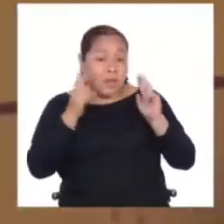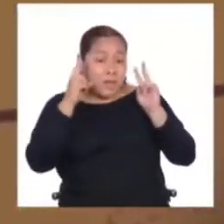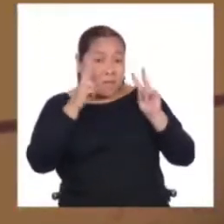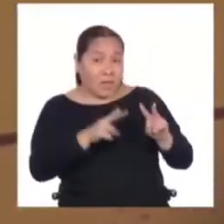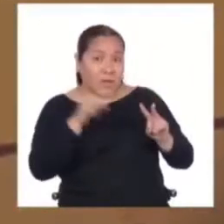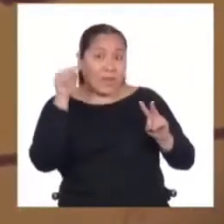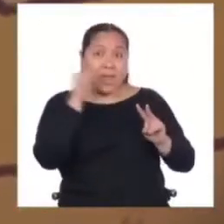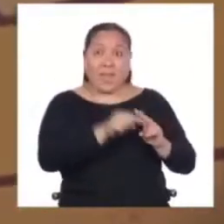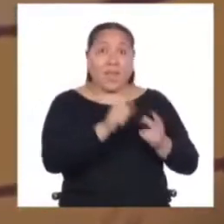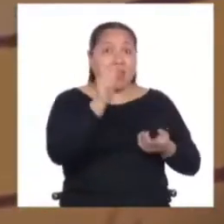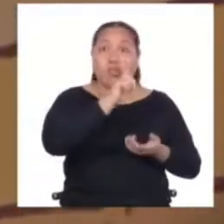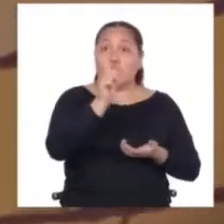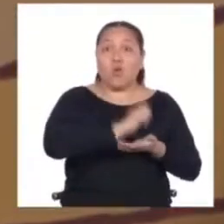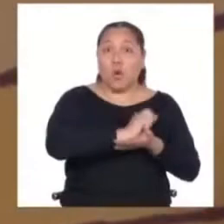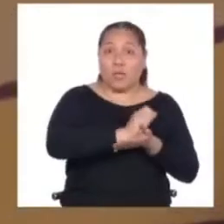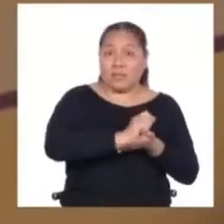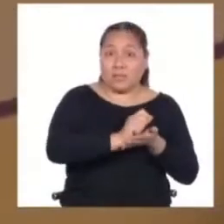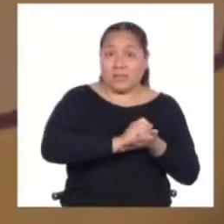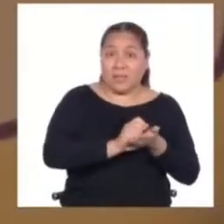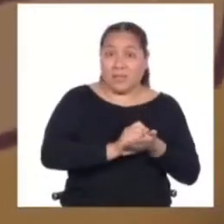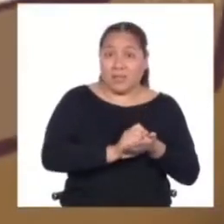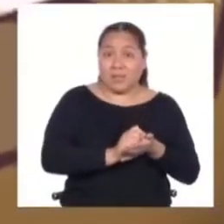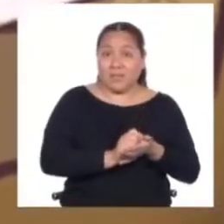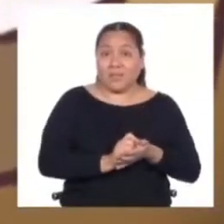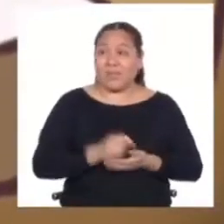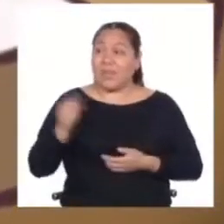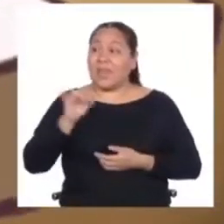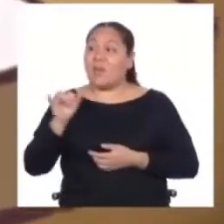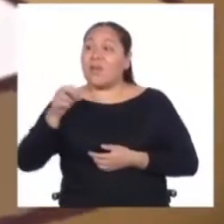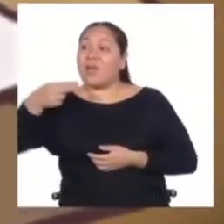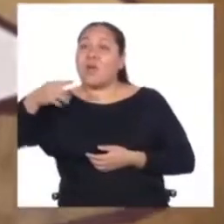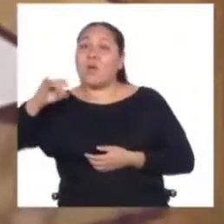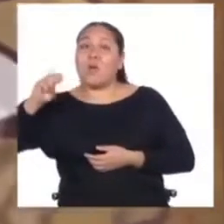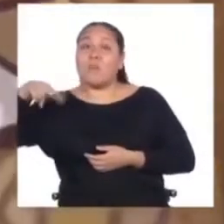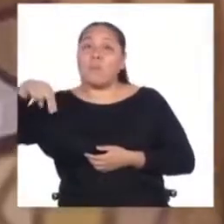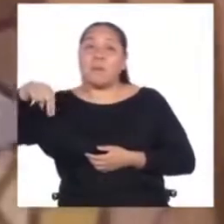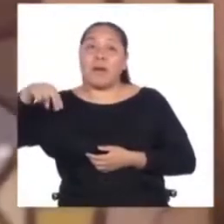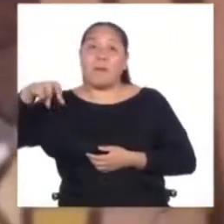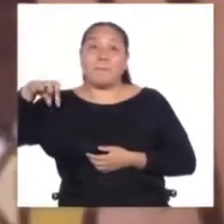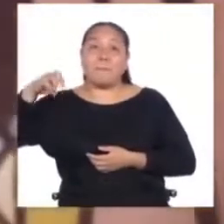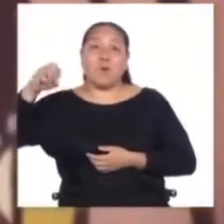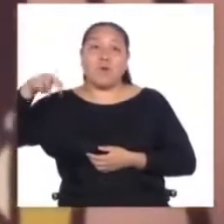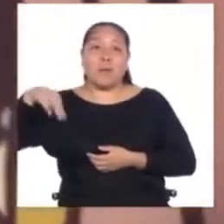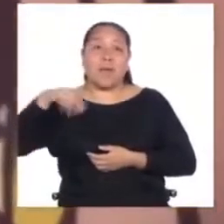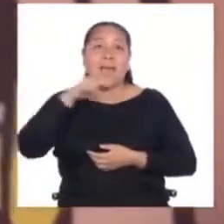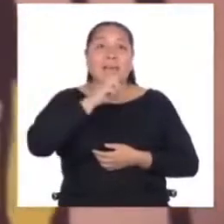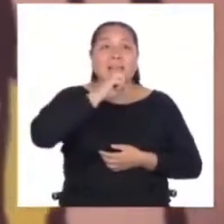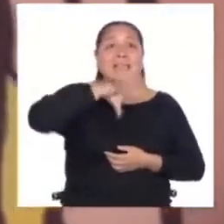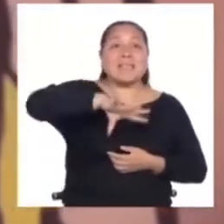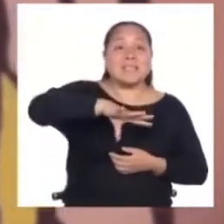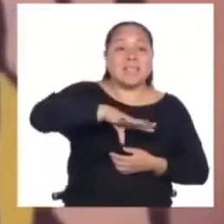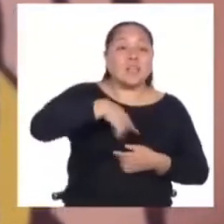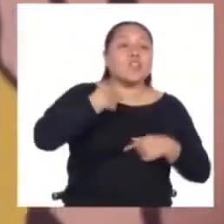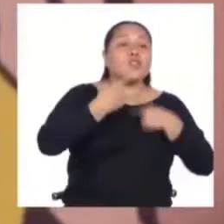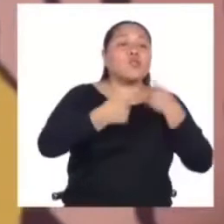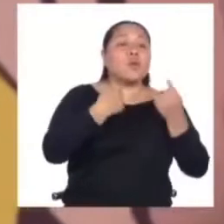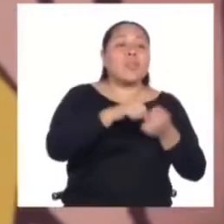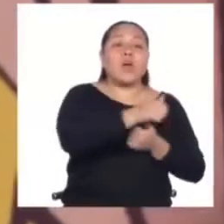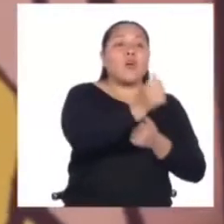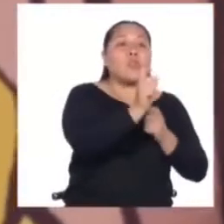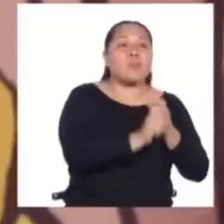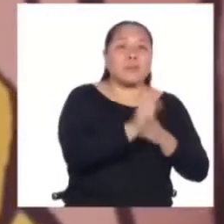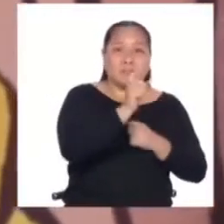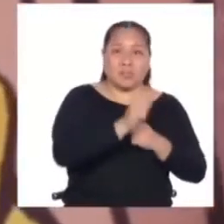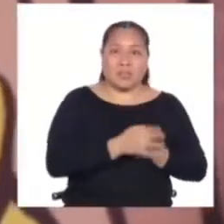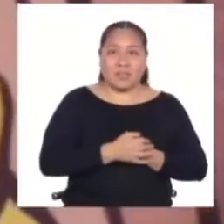que él no escribe de puño y letra, como Guamán Poma de Ayala, sino que se lo dicta a alguien. Es decir, hay